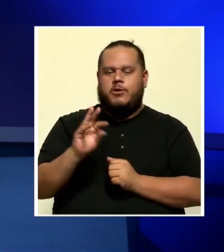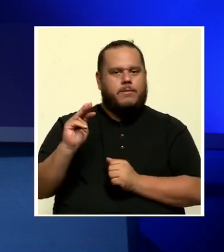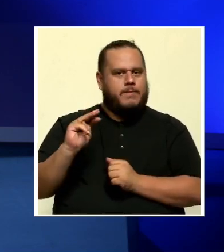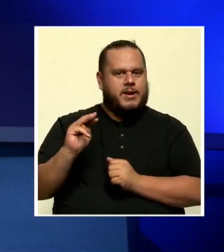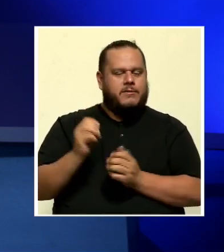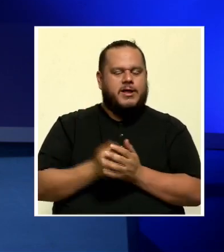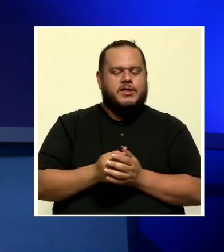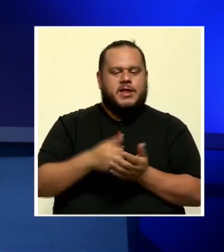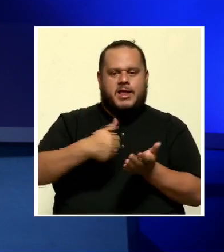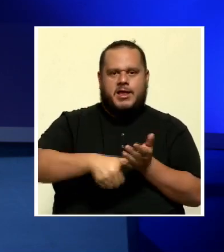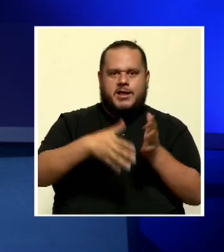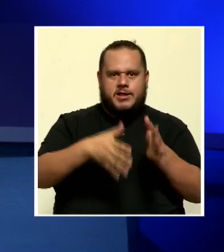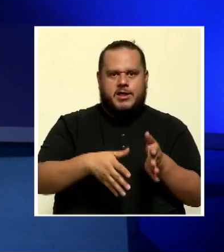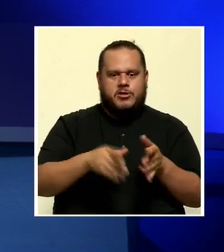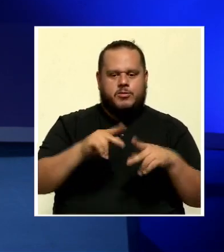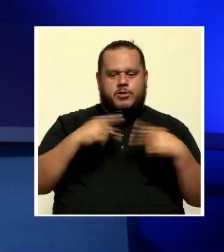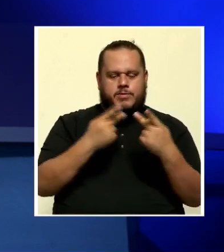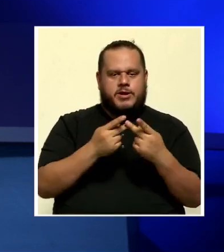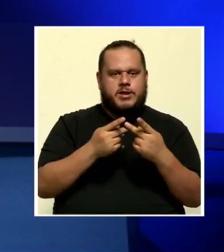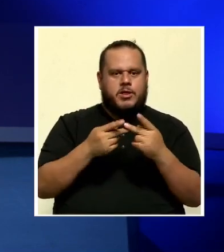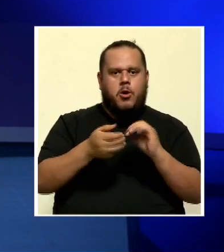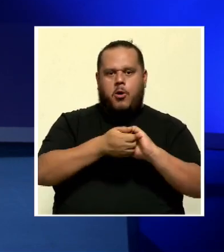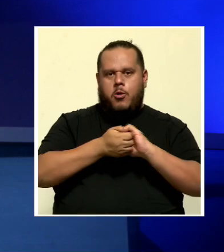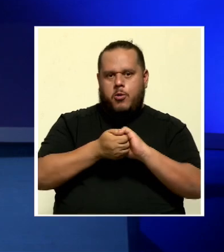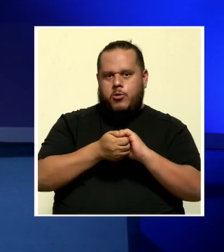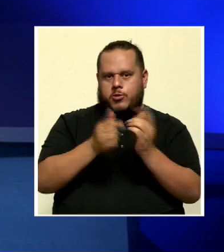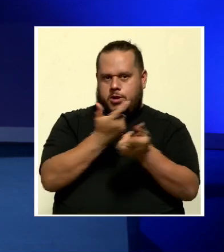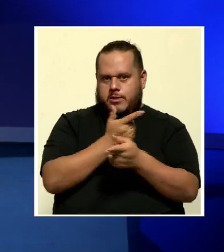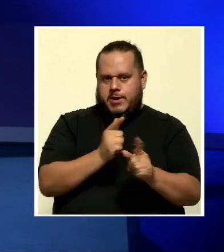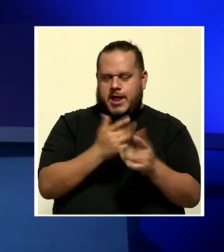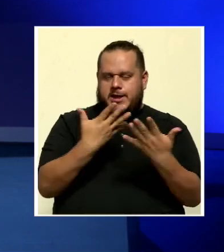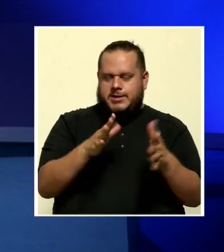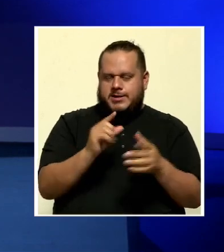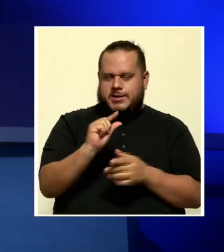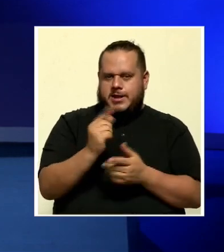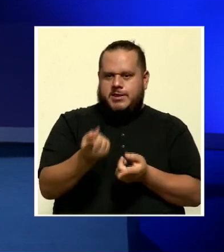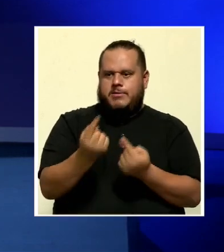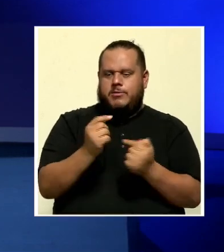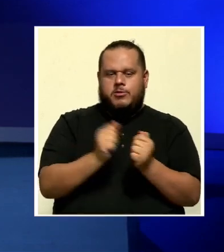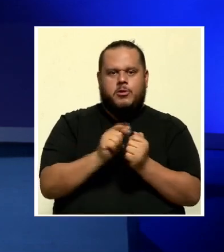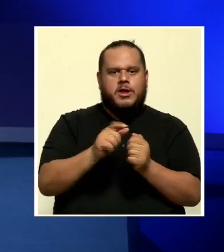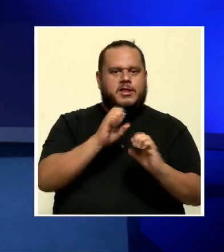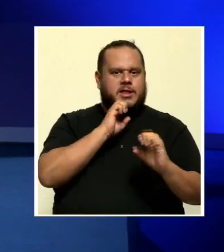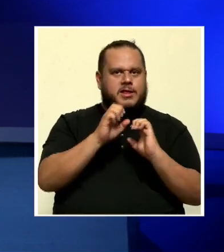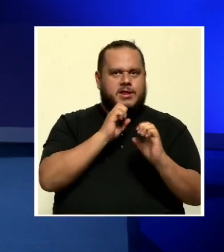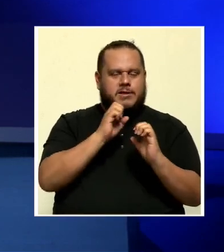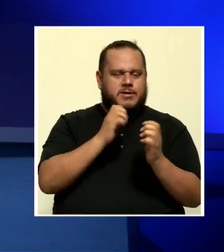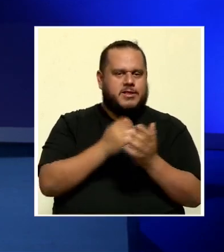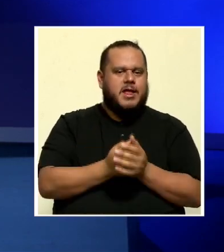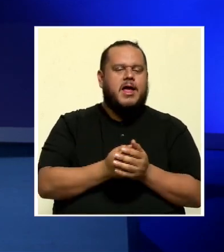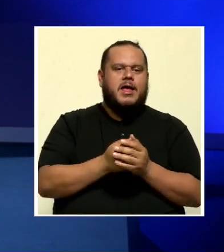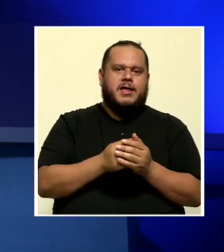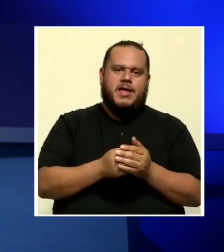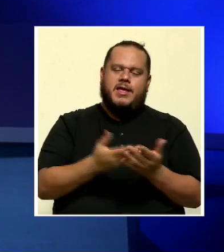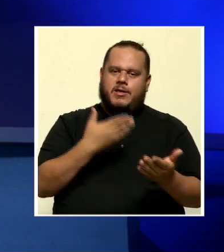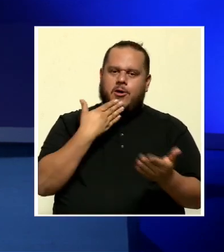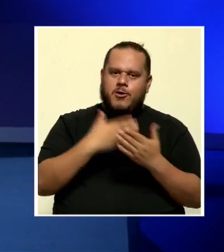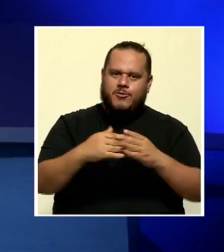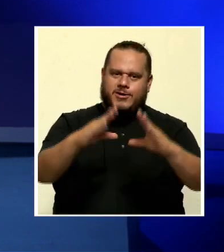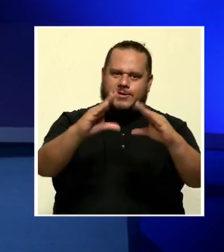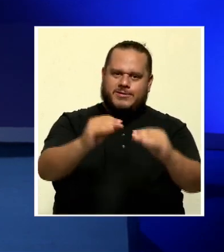Malavasi, candidato por el partido Unión Liberal. Ya casi regresamos con esta entrevista de fondo. Que pase una bonita noche.